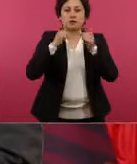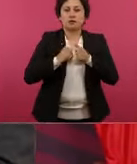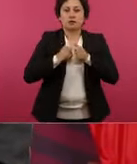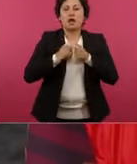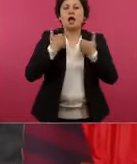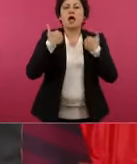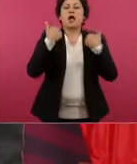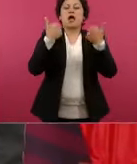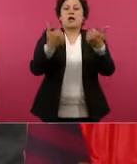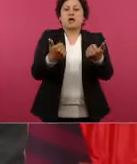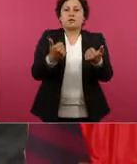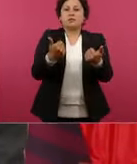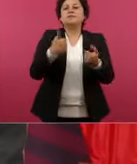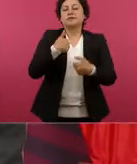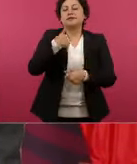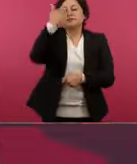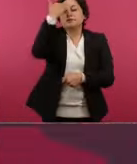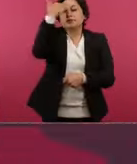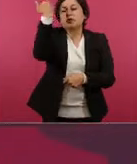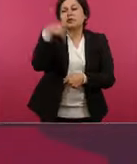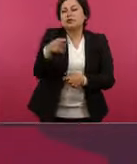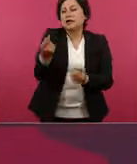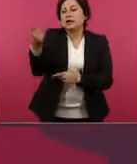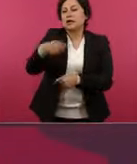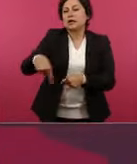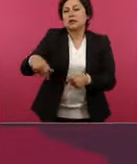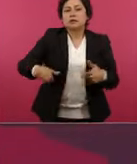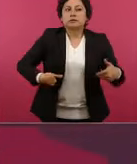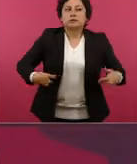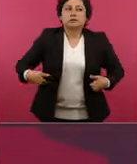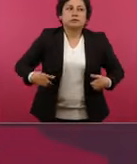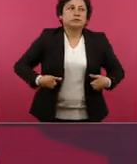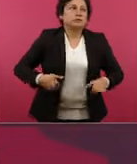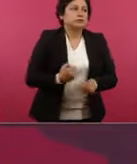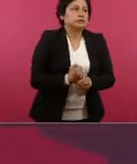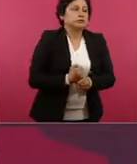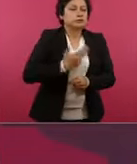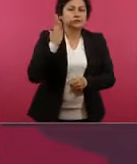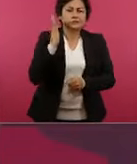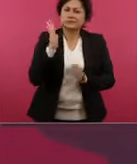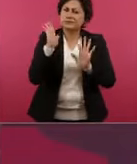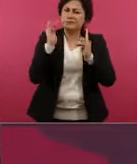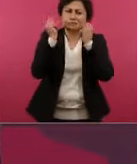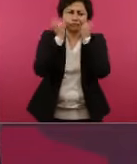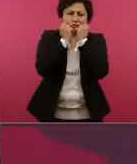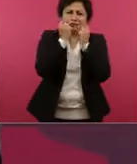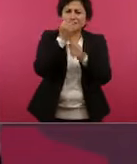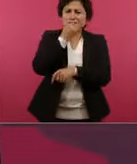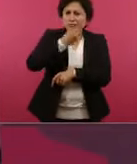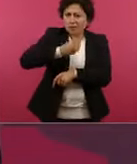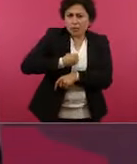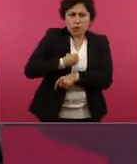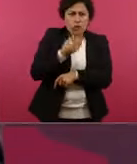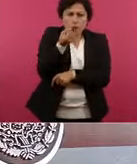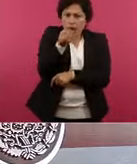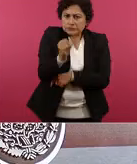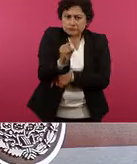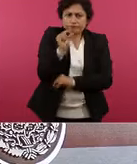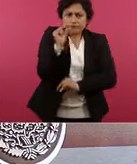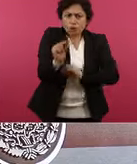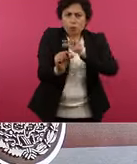pero así es como vamos a ir limpiando, purificando la vida pública.